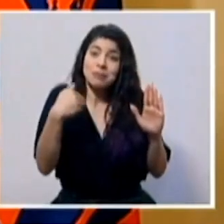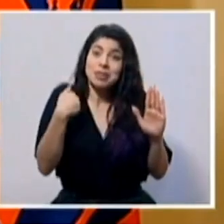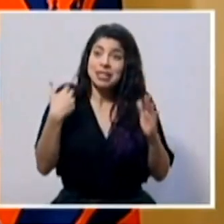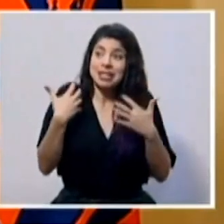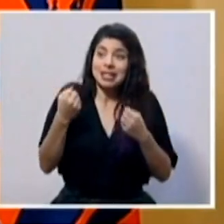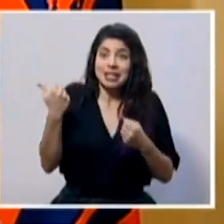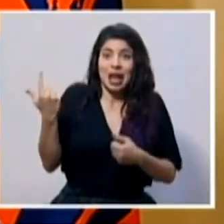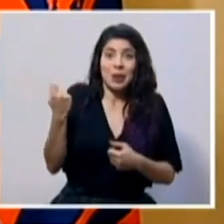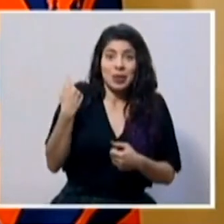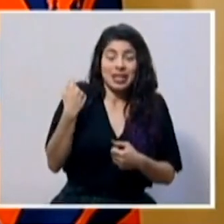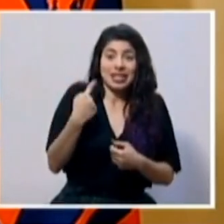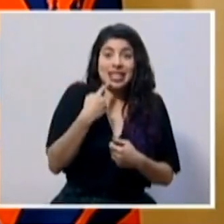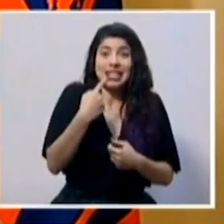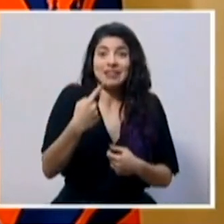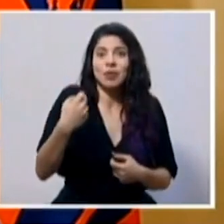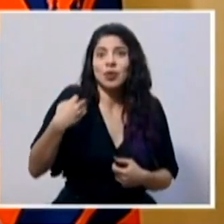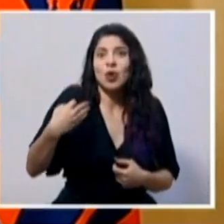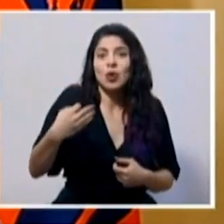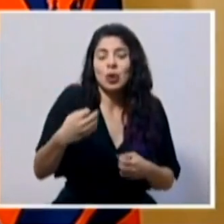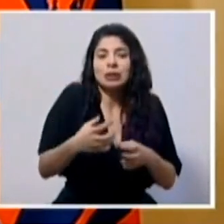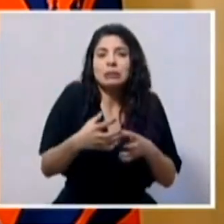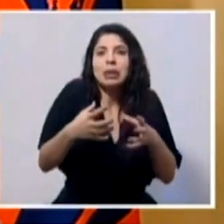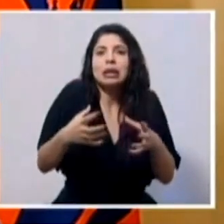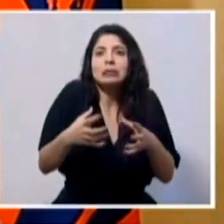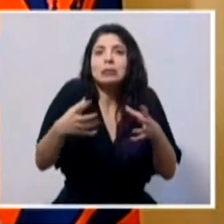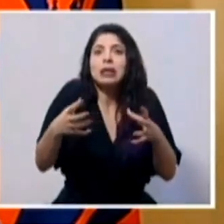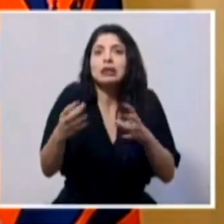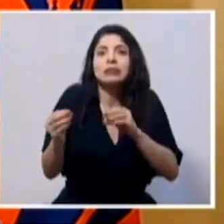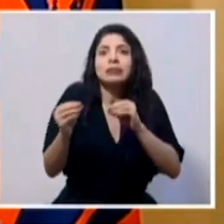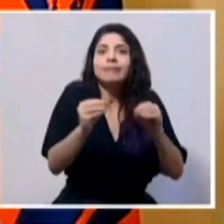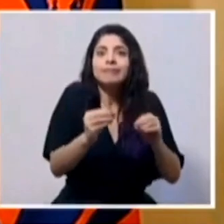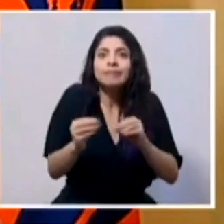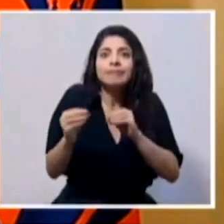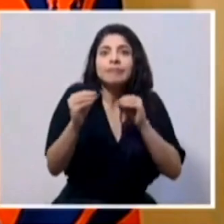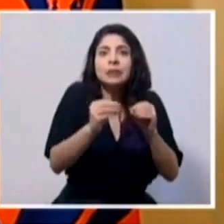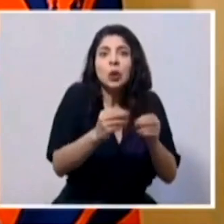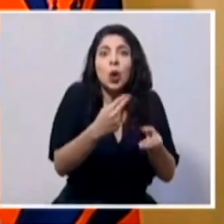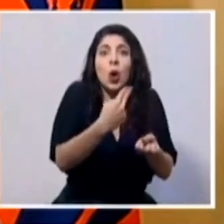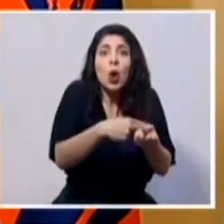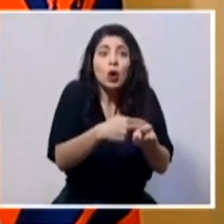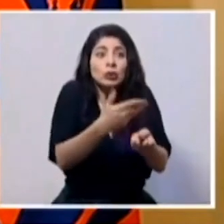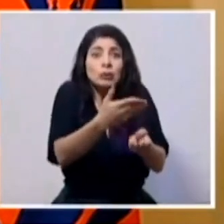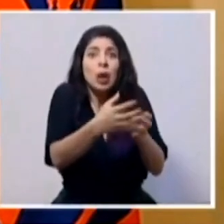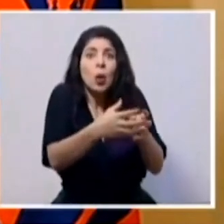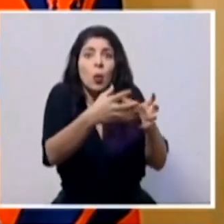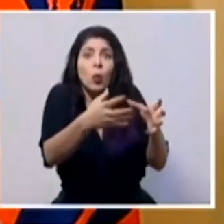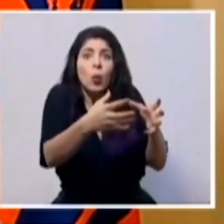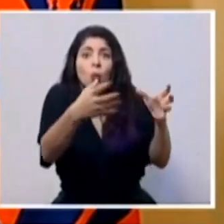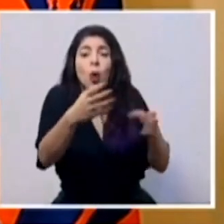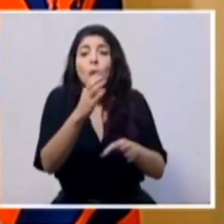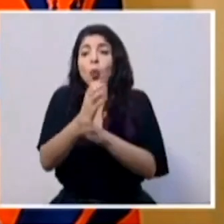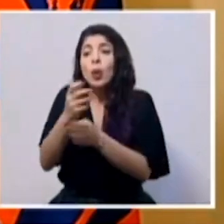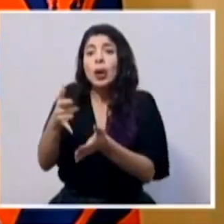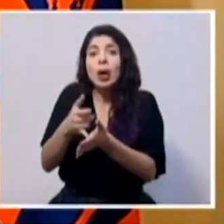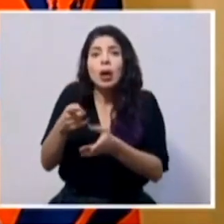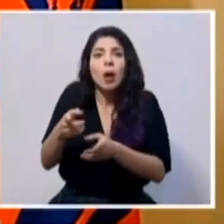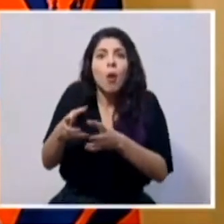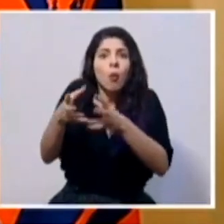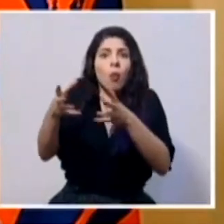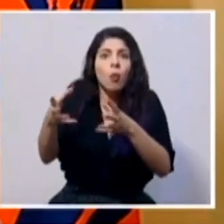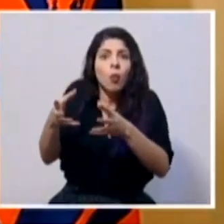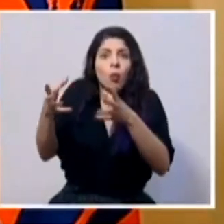de Salud, todos los días tenemos más pacientes internados y más pacientes en las unidades de cuidados intensivos. De